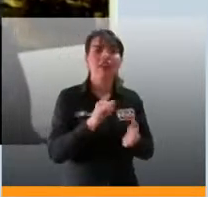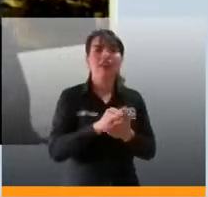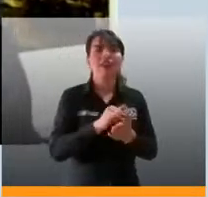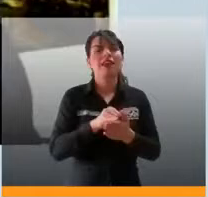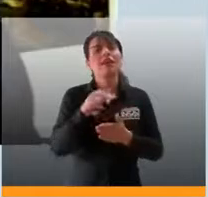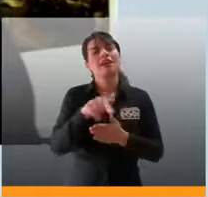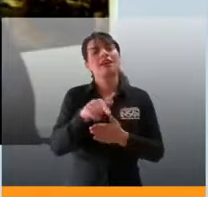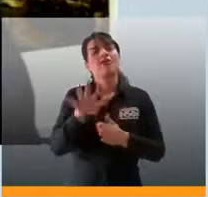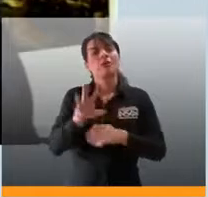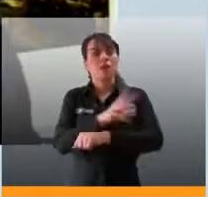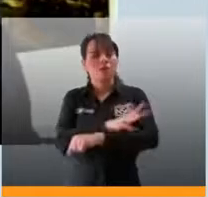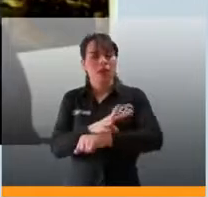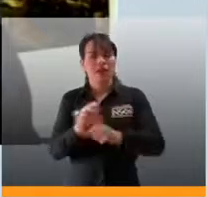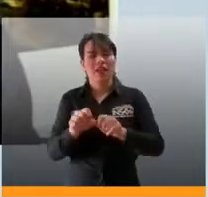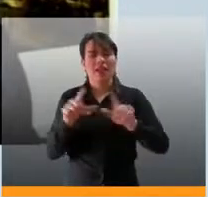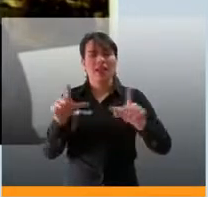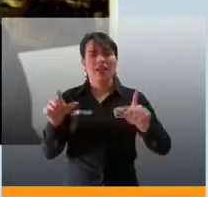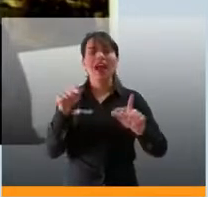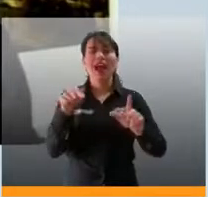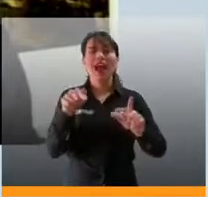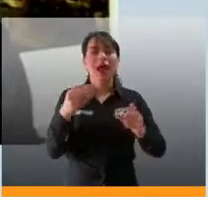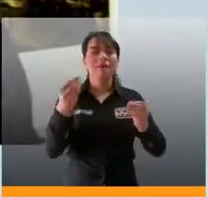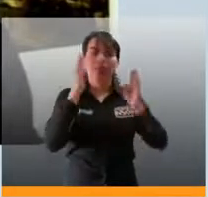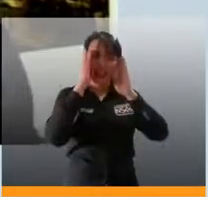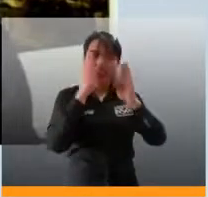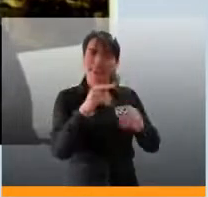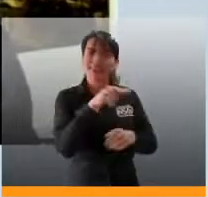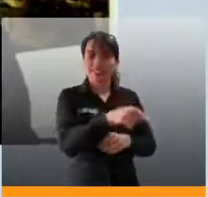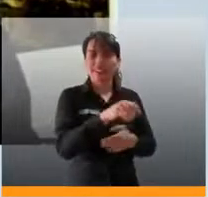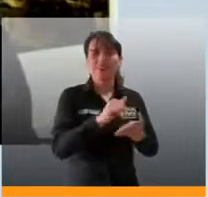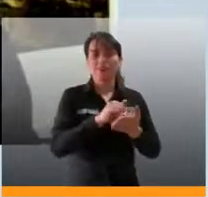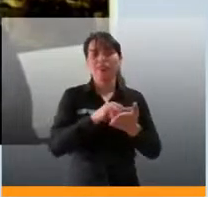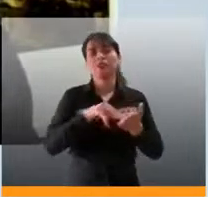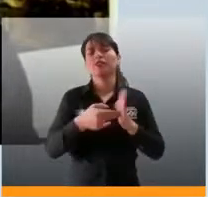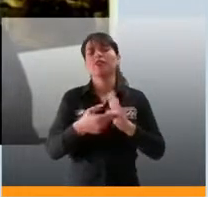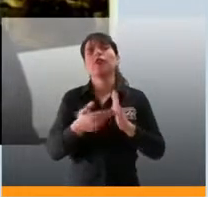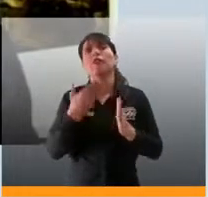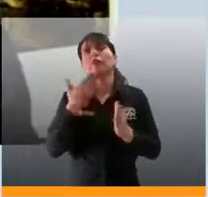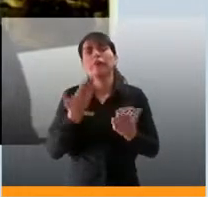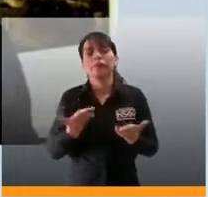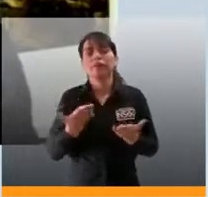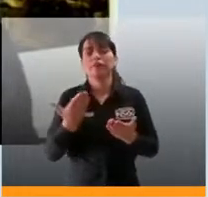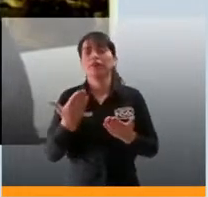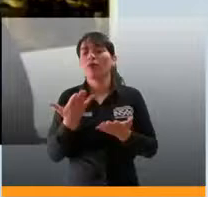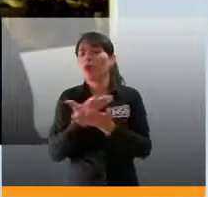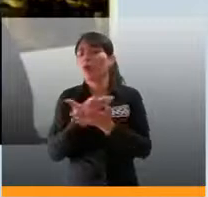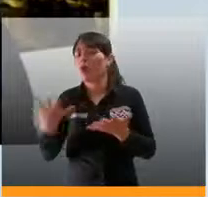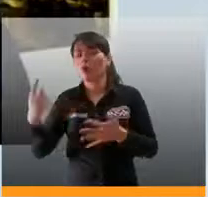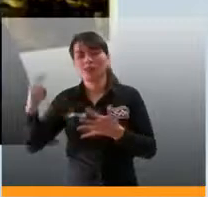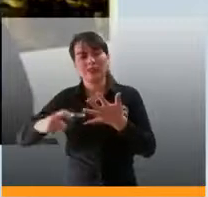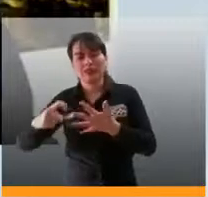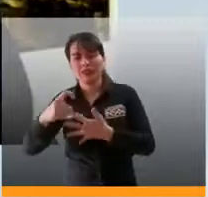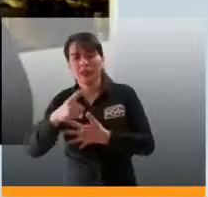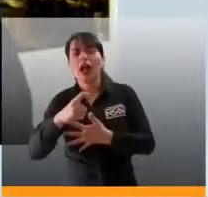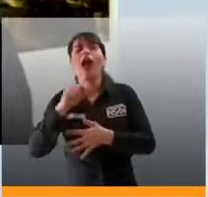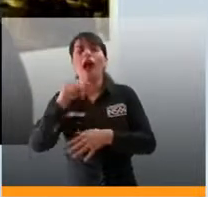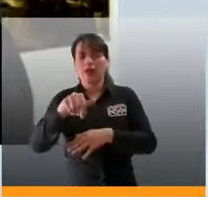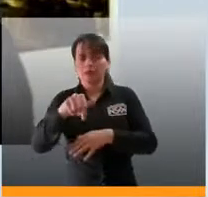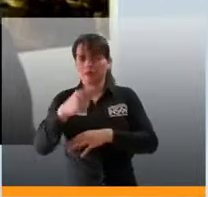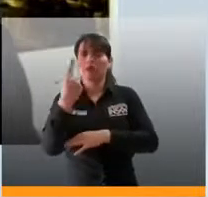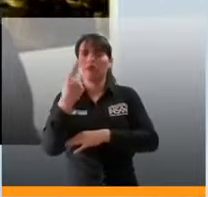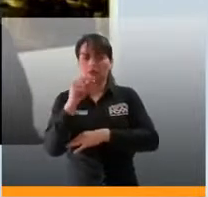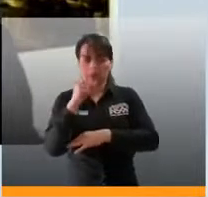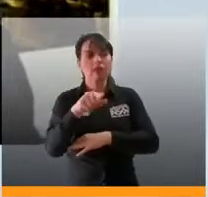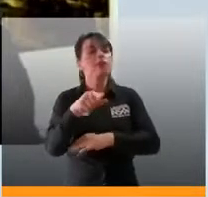casa y tiene todas las herramientas, aquello que no se hacía sino acá, que los pasisalvos, todo digital, con fechas y con días. Si